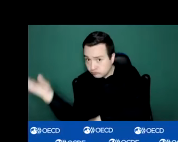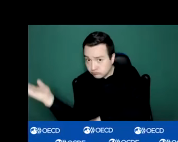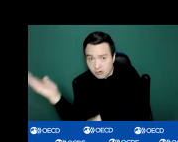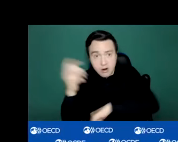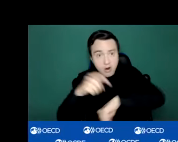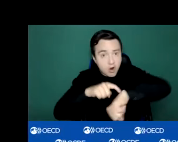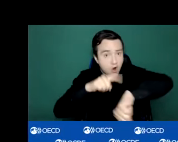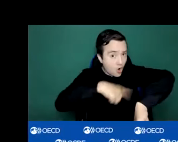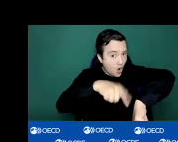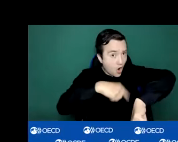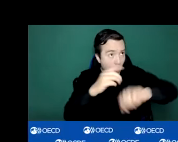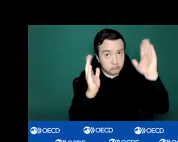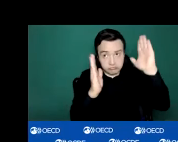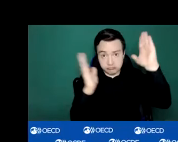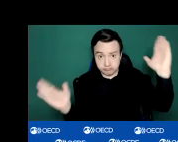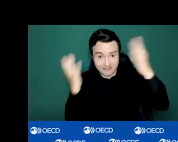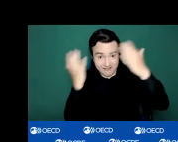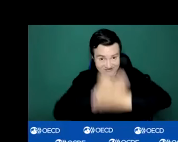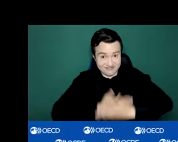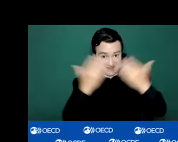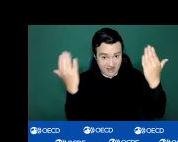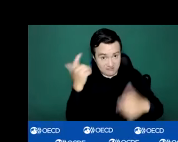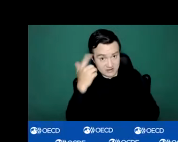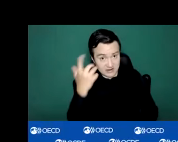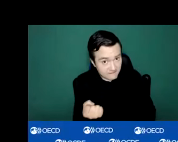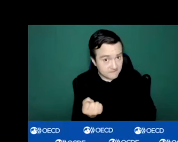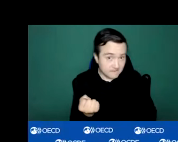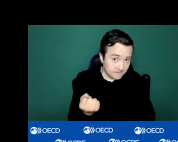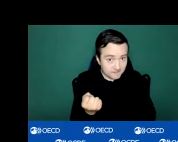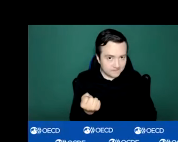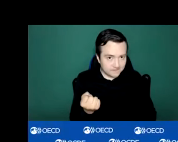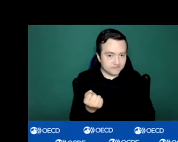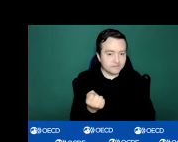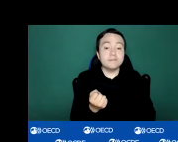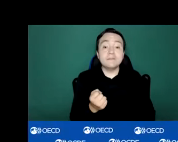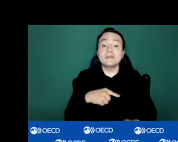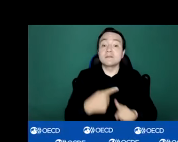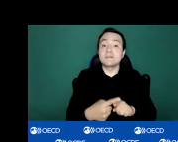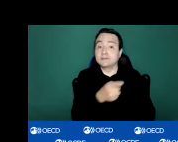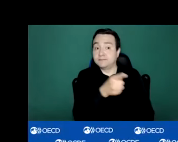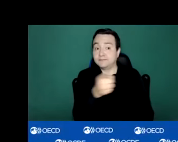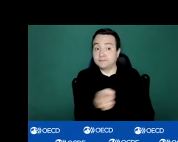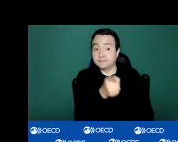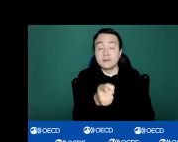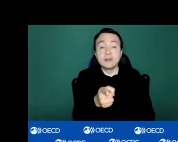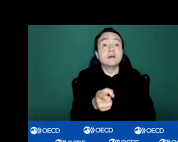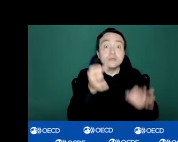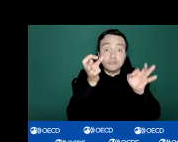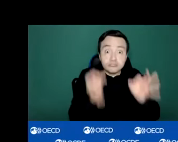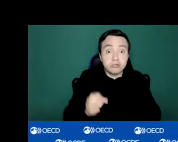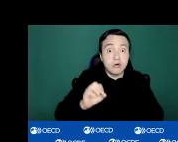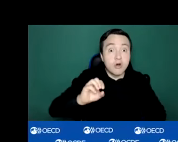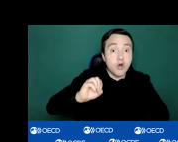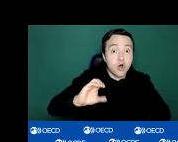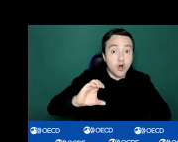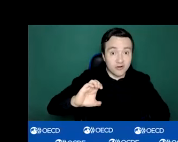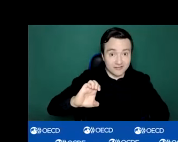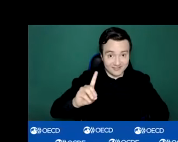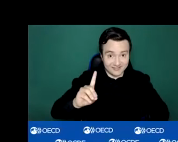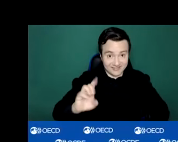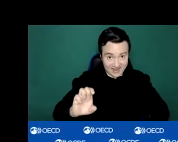Y aquí hay un par de mensajes importantes, y aquí vemos que aún en los países de la OCDE, menos de la mitad de